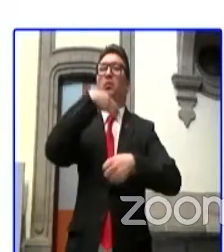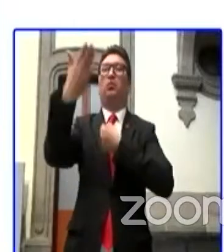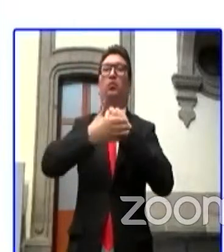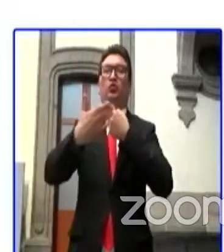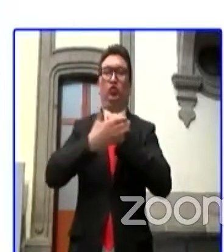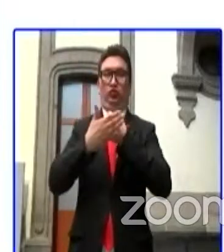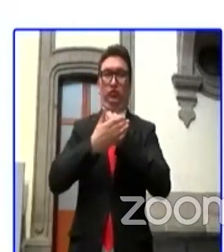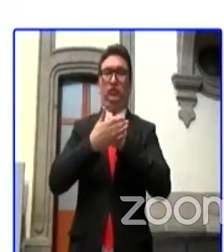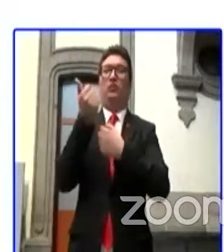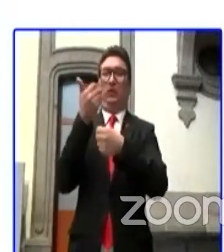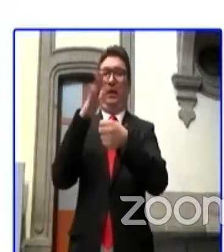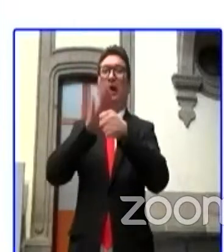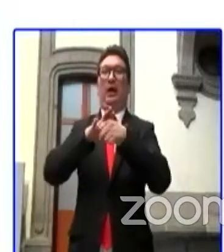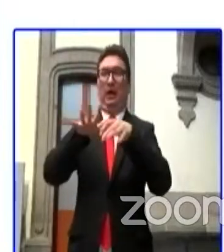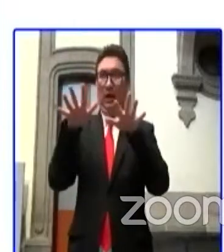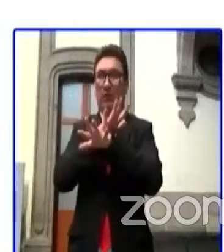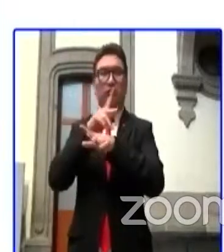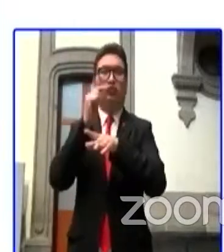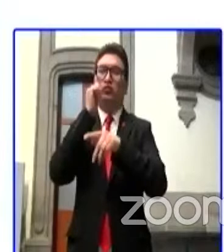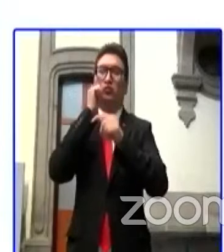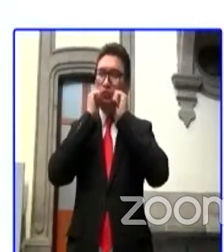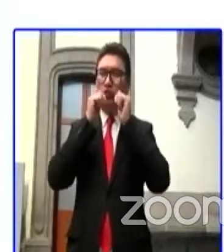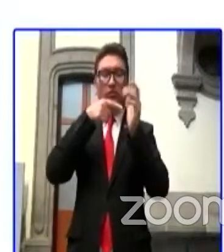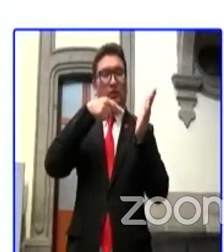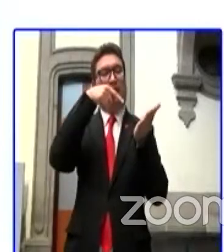siguiente administración, porque está